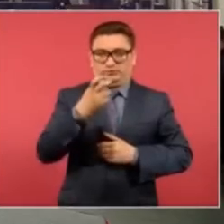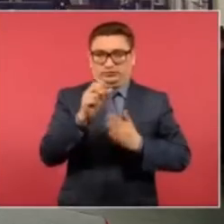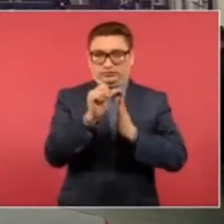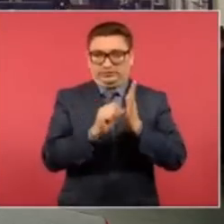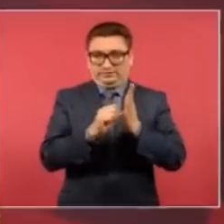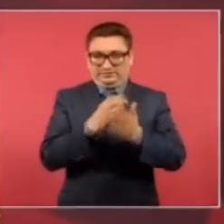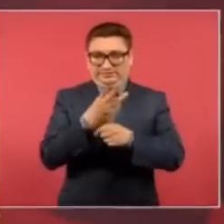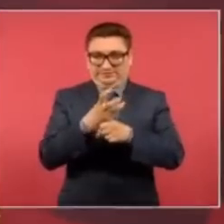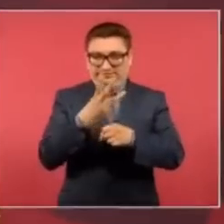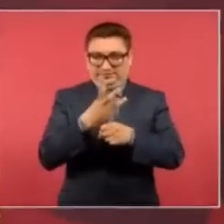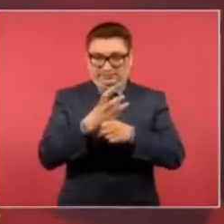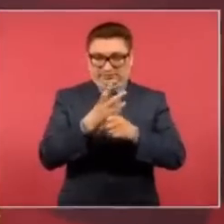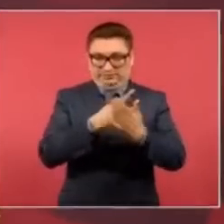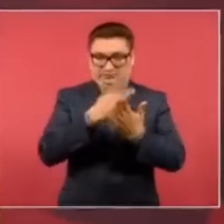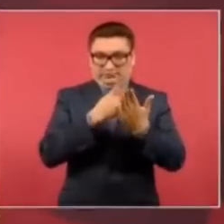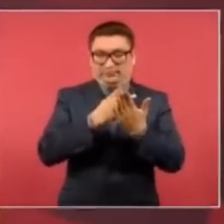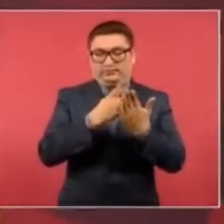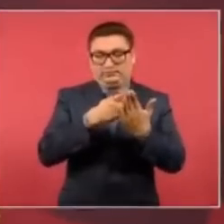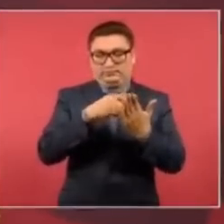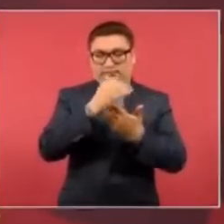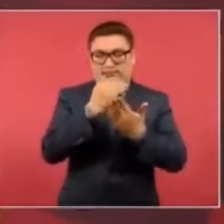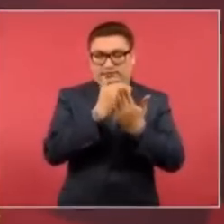3 del Plan de San Luis,